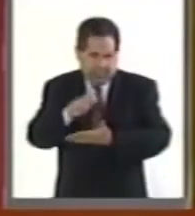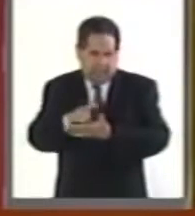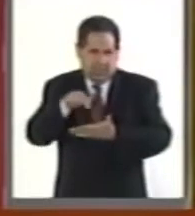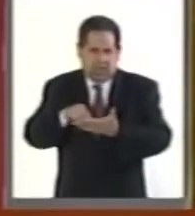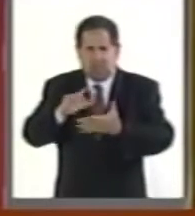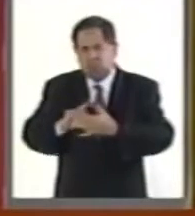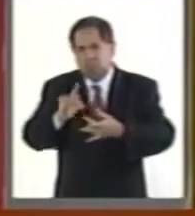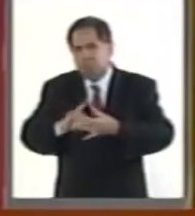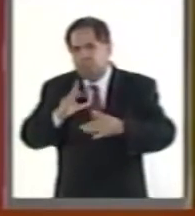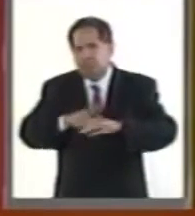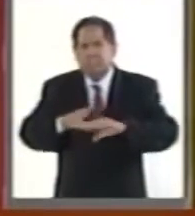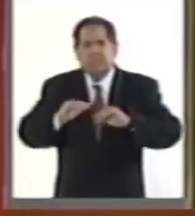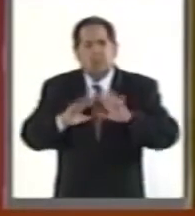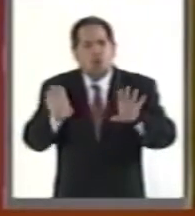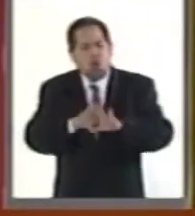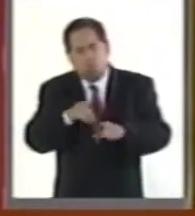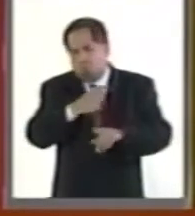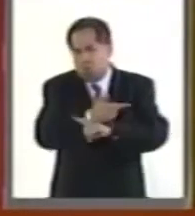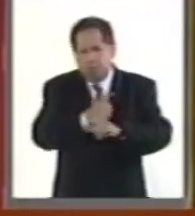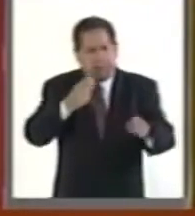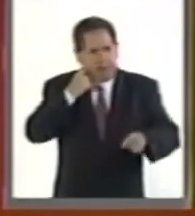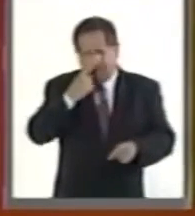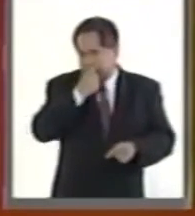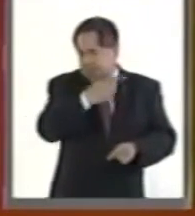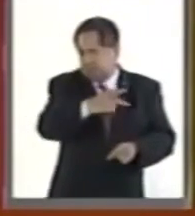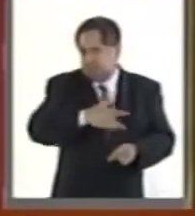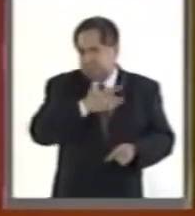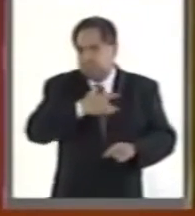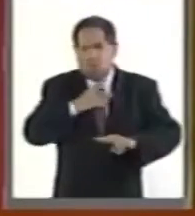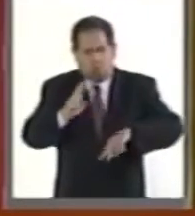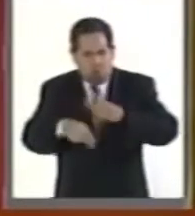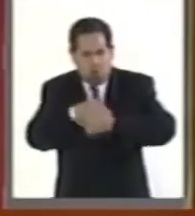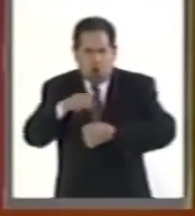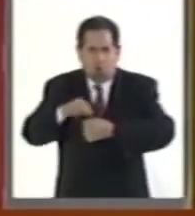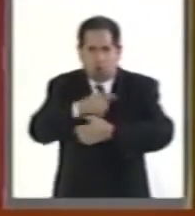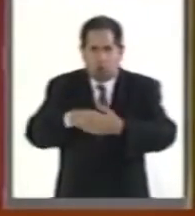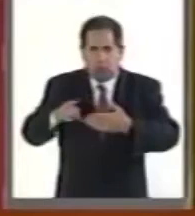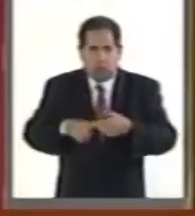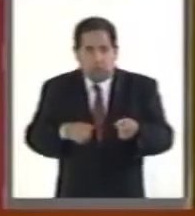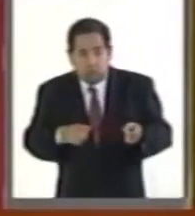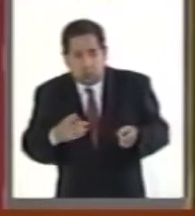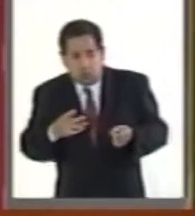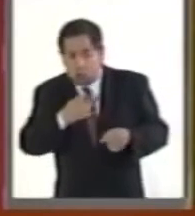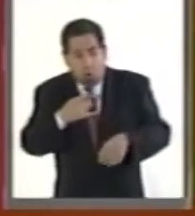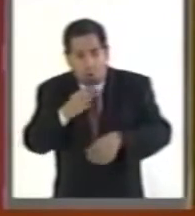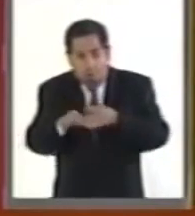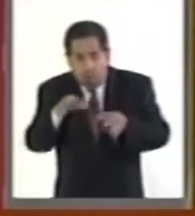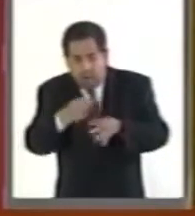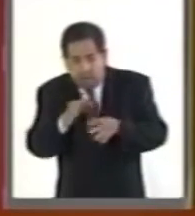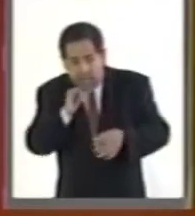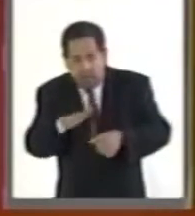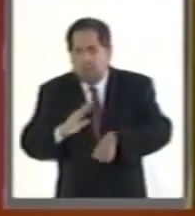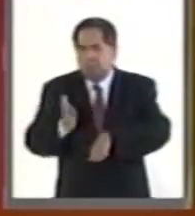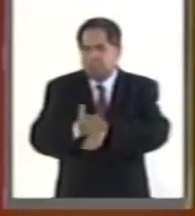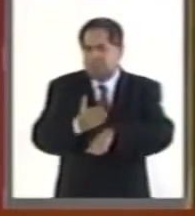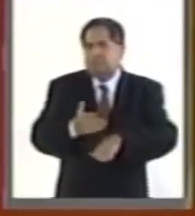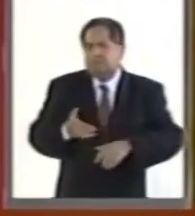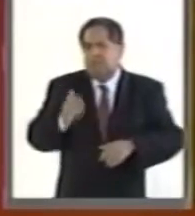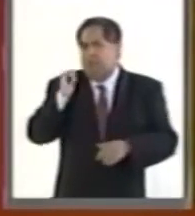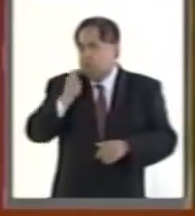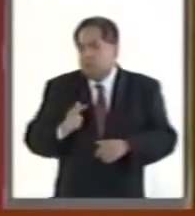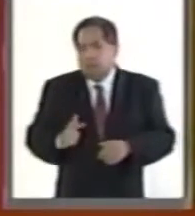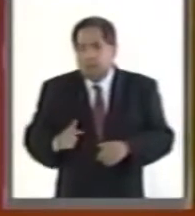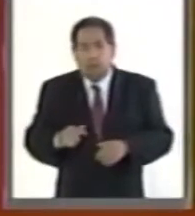para garantizar el libre desarrollo de este derecho y las sanciones de su incumplimiento. Y en el caso